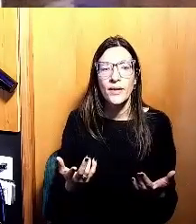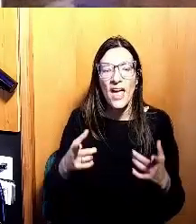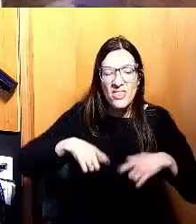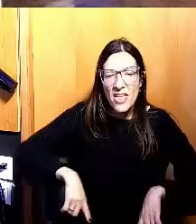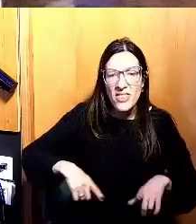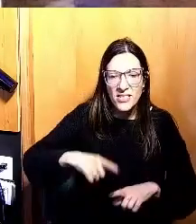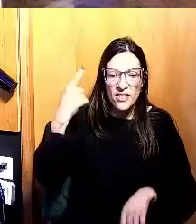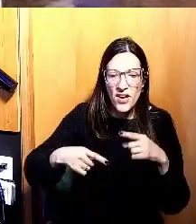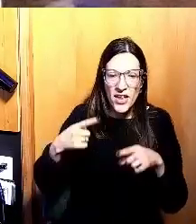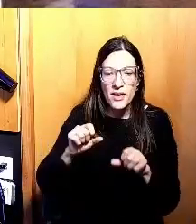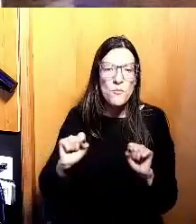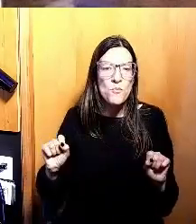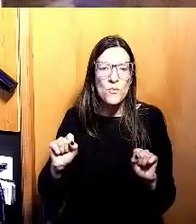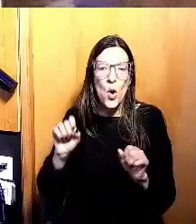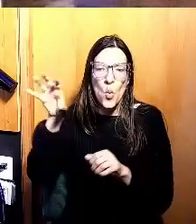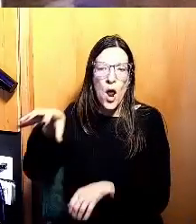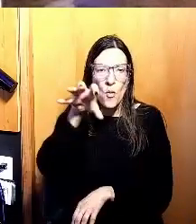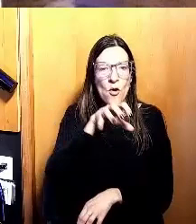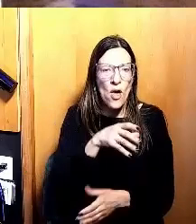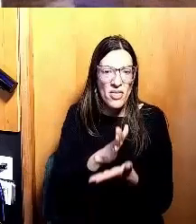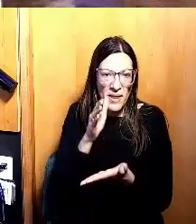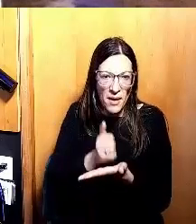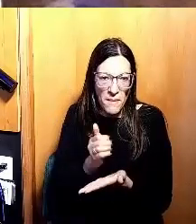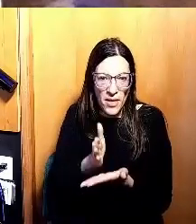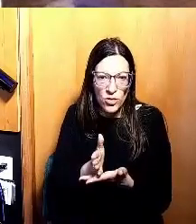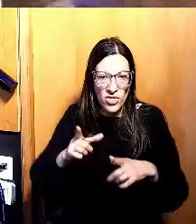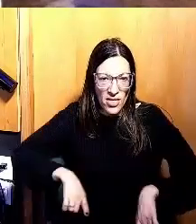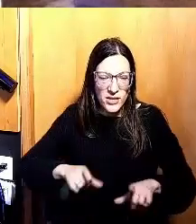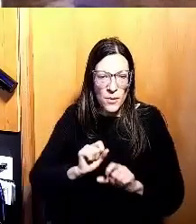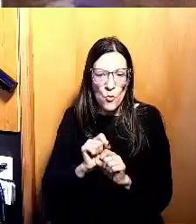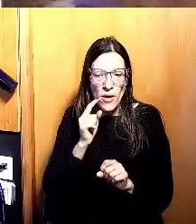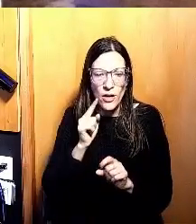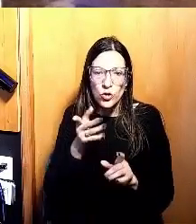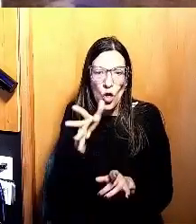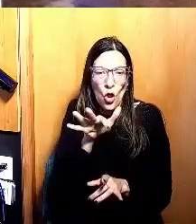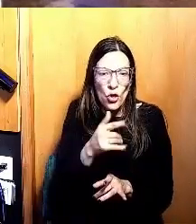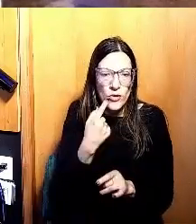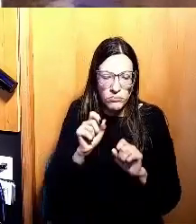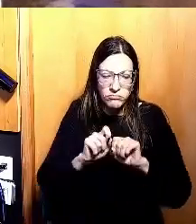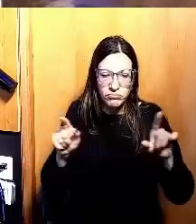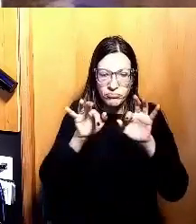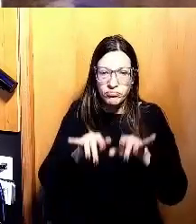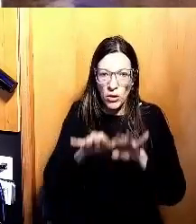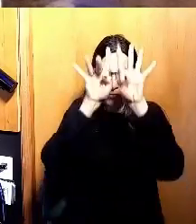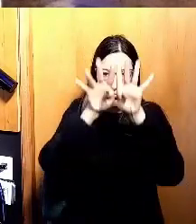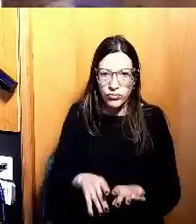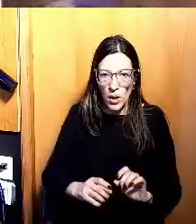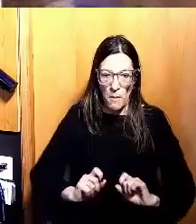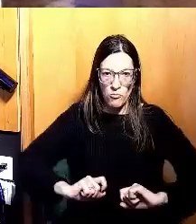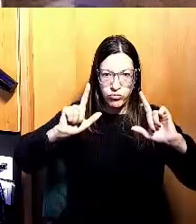intendencias pueden levantar diariamente cuál es la calidad del agua para la recreación.